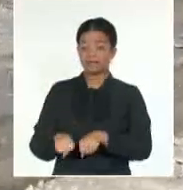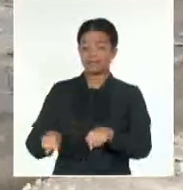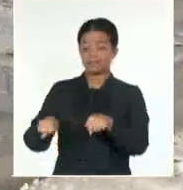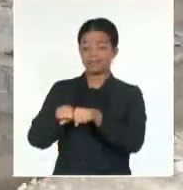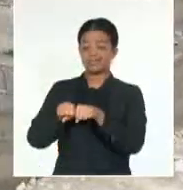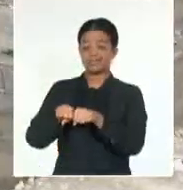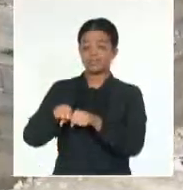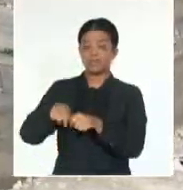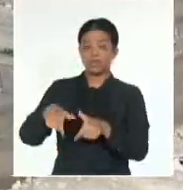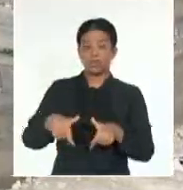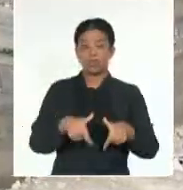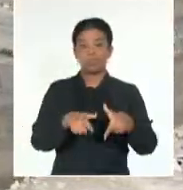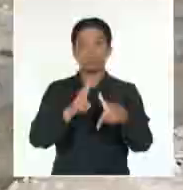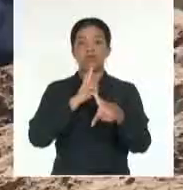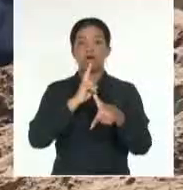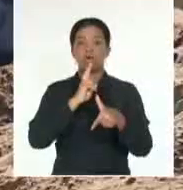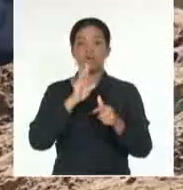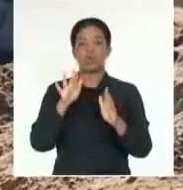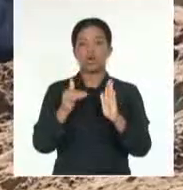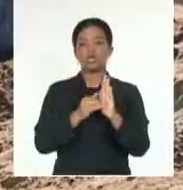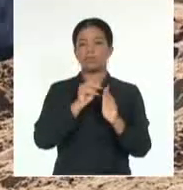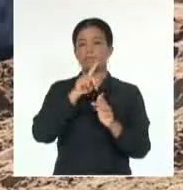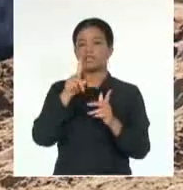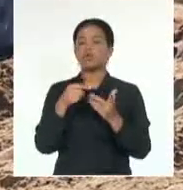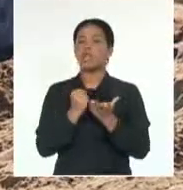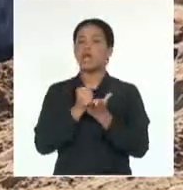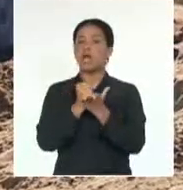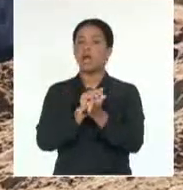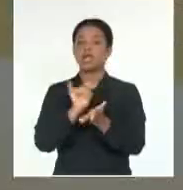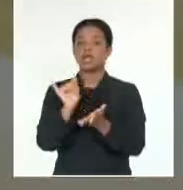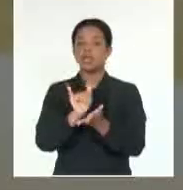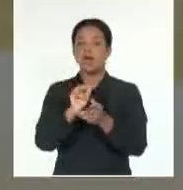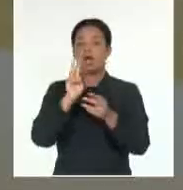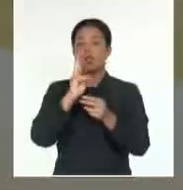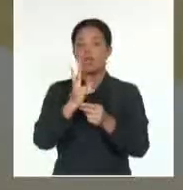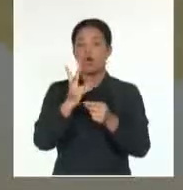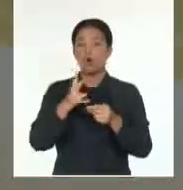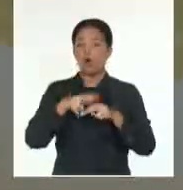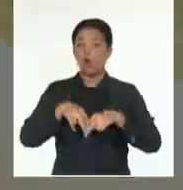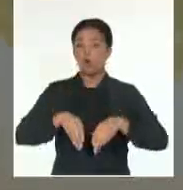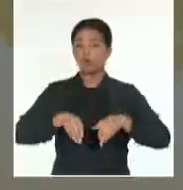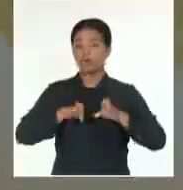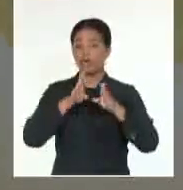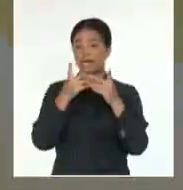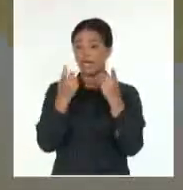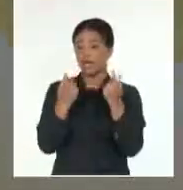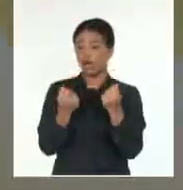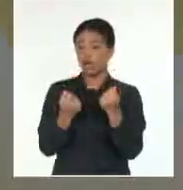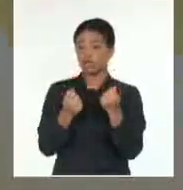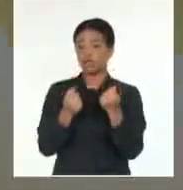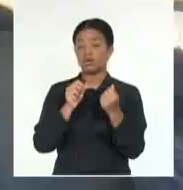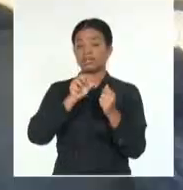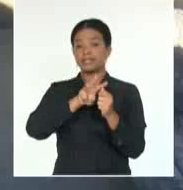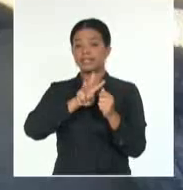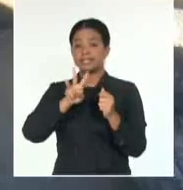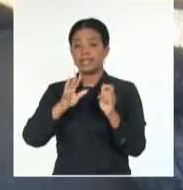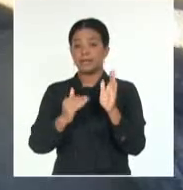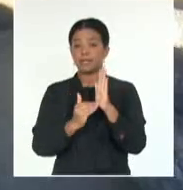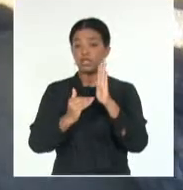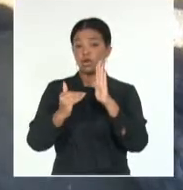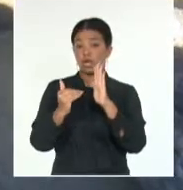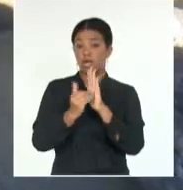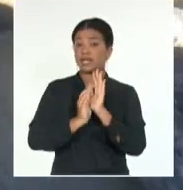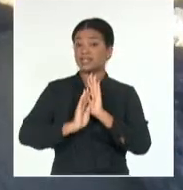unos 4.000 habitantes y 2 hoteles, obra con un costo de 33 millones de los 70 que para sus